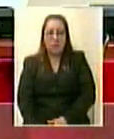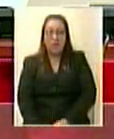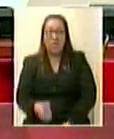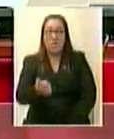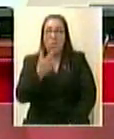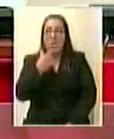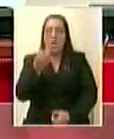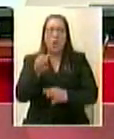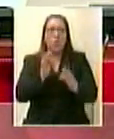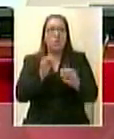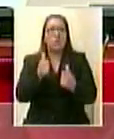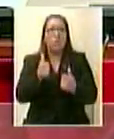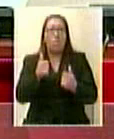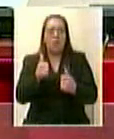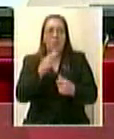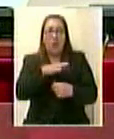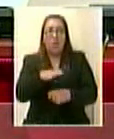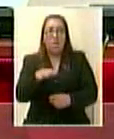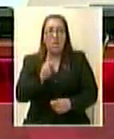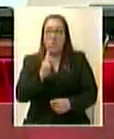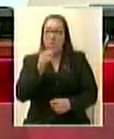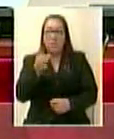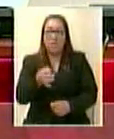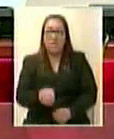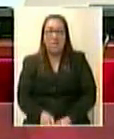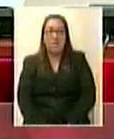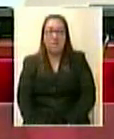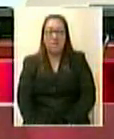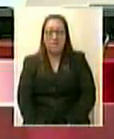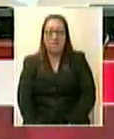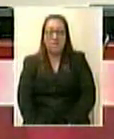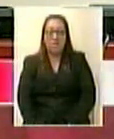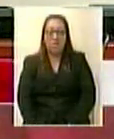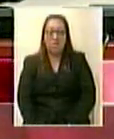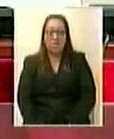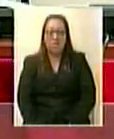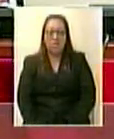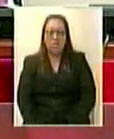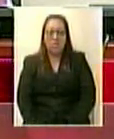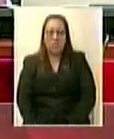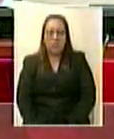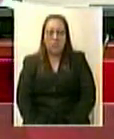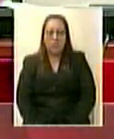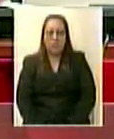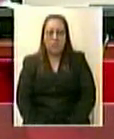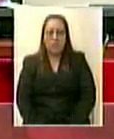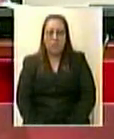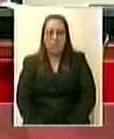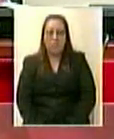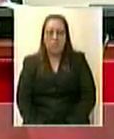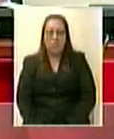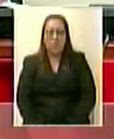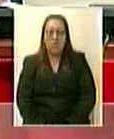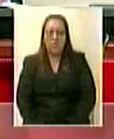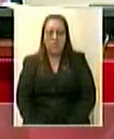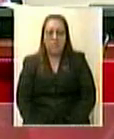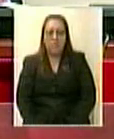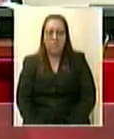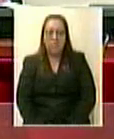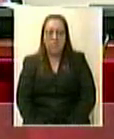nutrición. O sea, ¿cómo es esto? Cuando estamos viendo de que los estándares internacionales nos dicen que